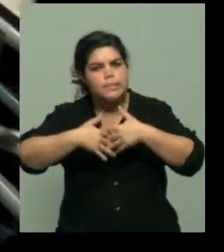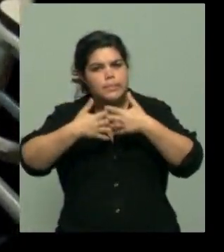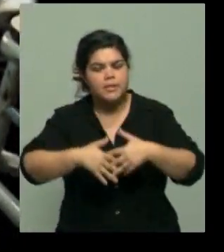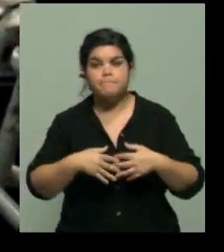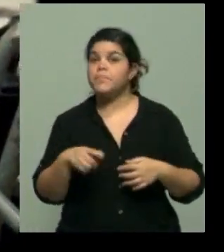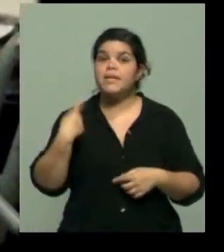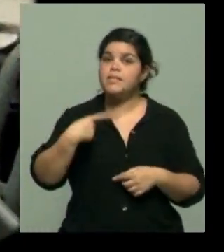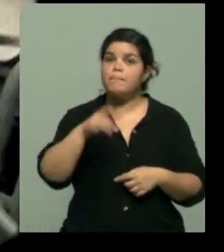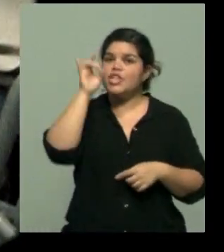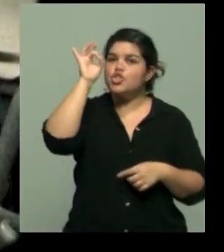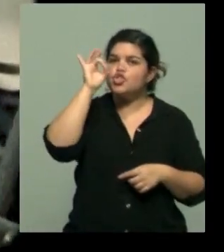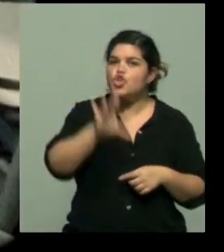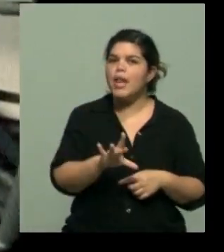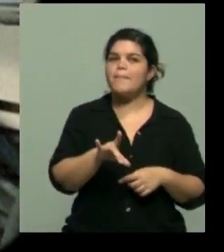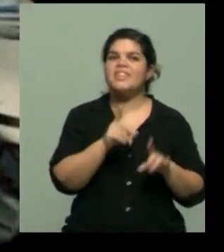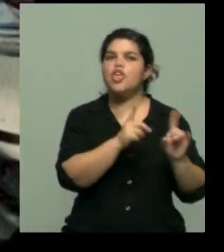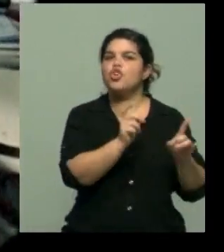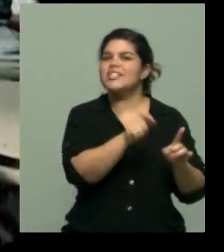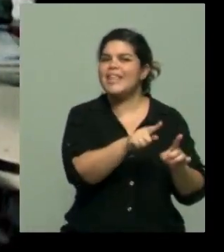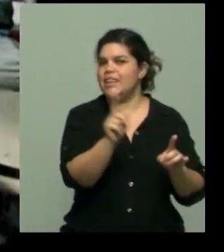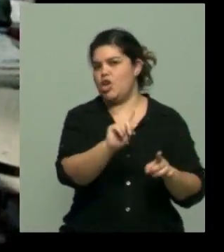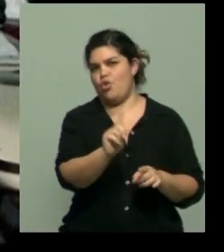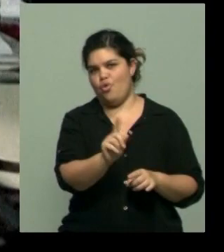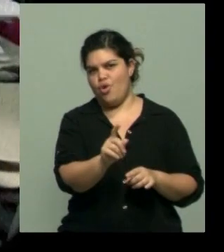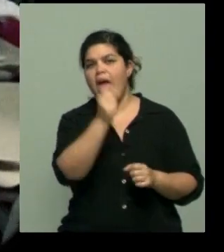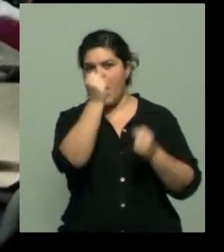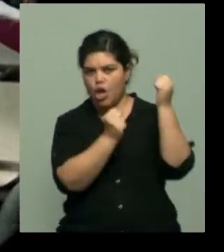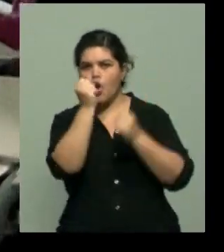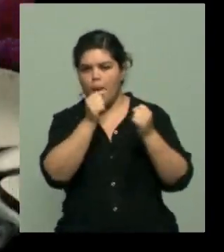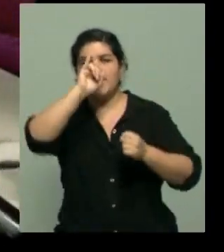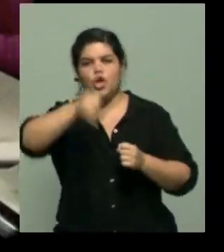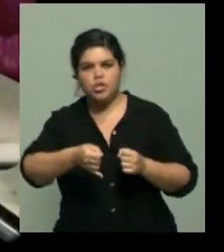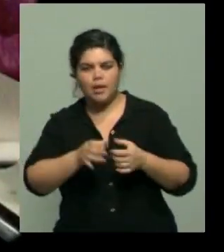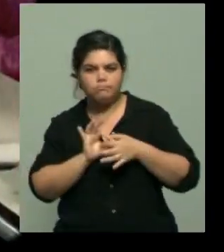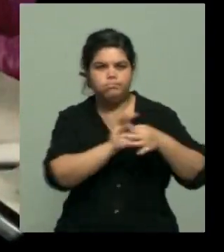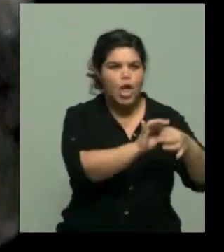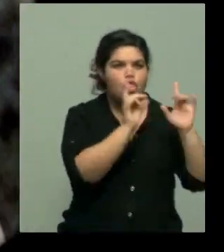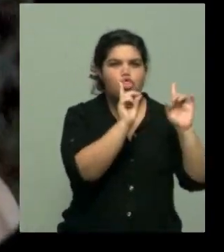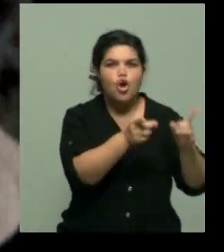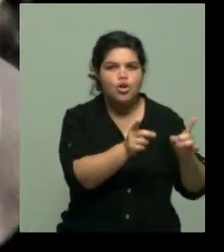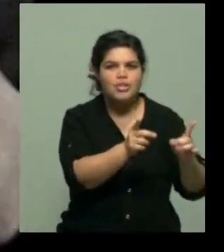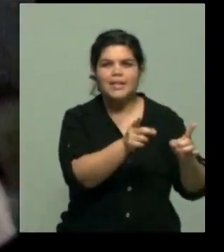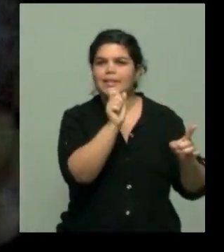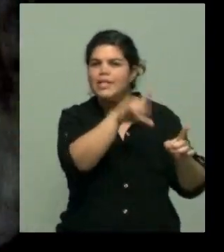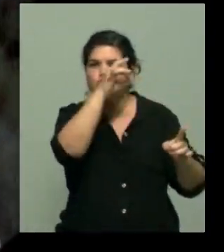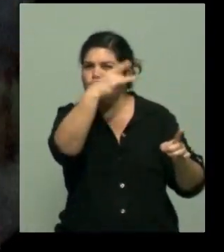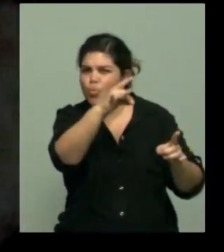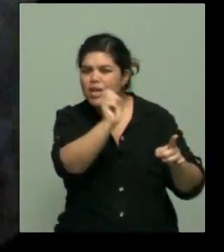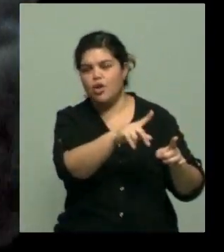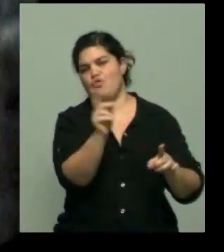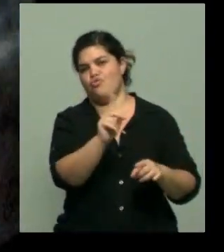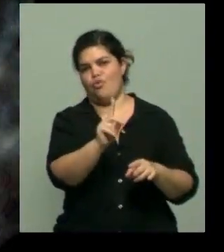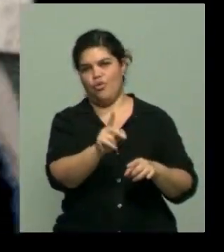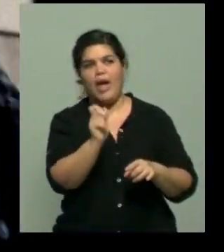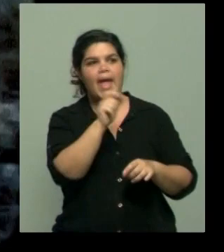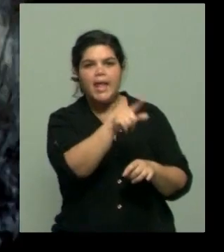docente. No es el factor económico del docente únicamente. Ni el factor está puesto en el docente como si el docente no hiciera